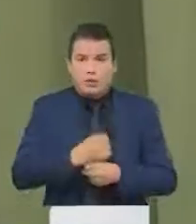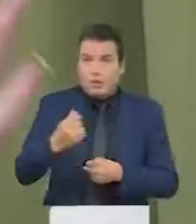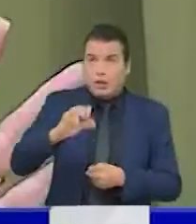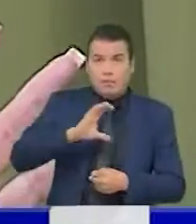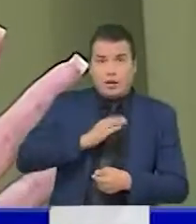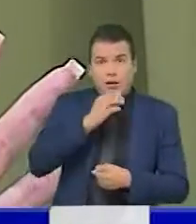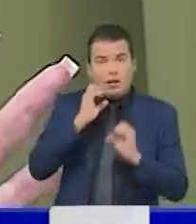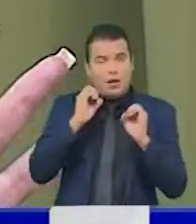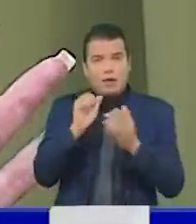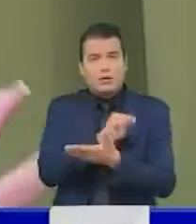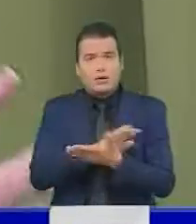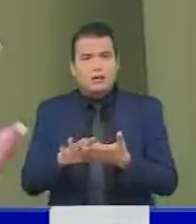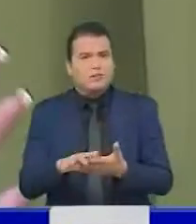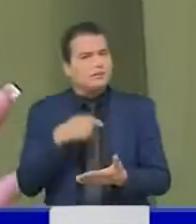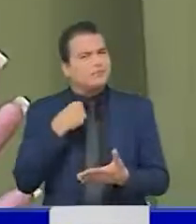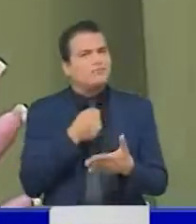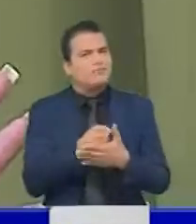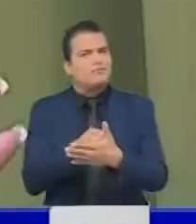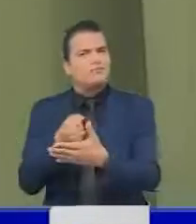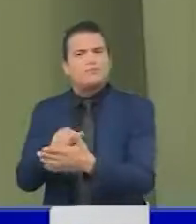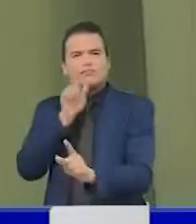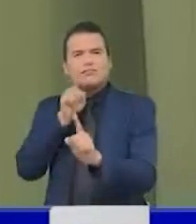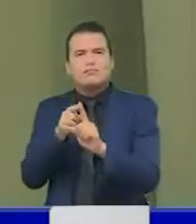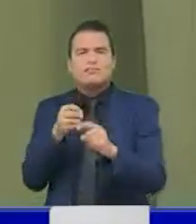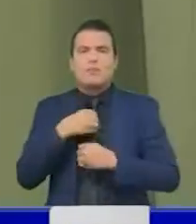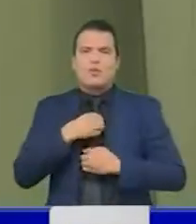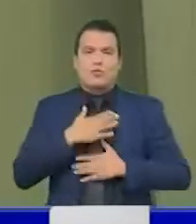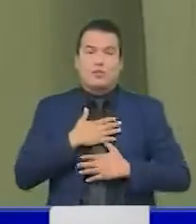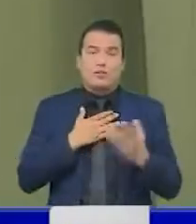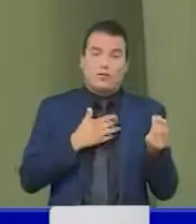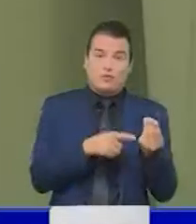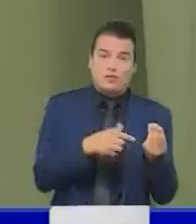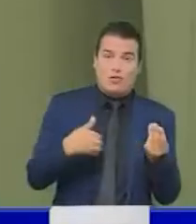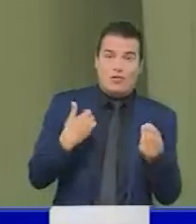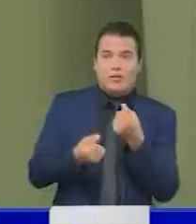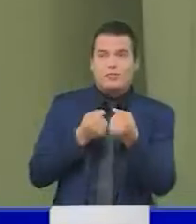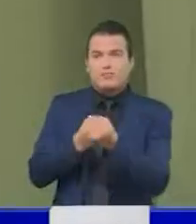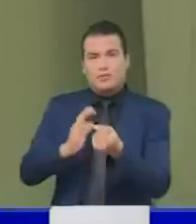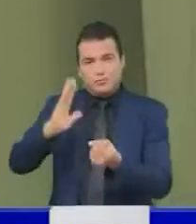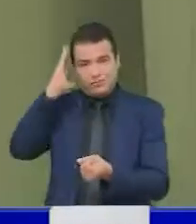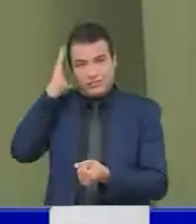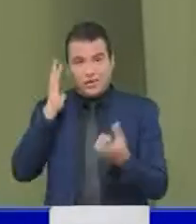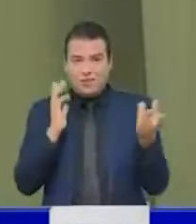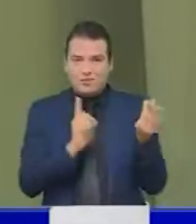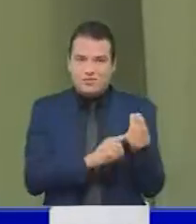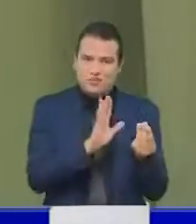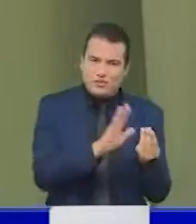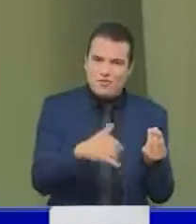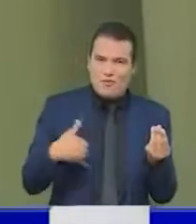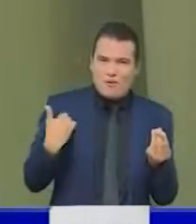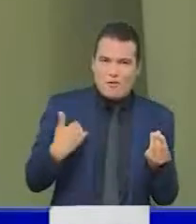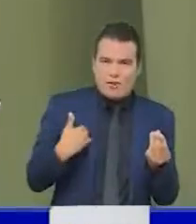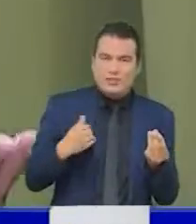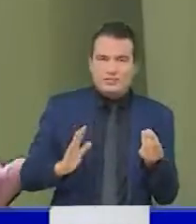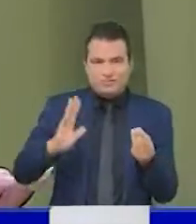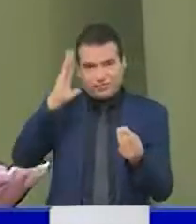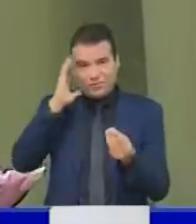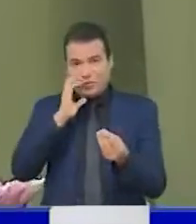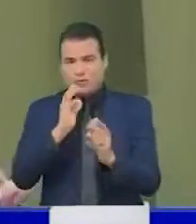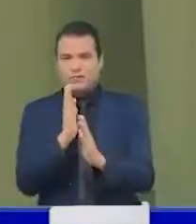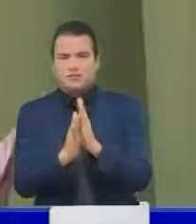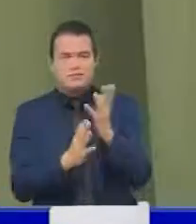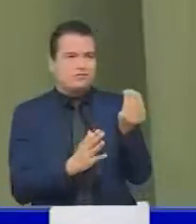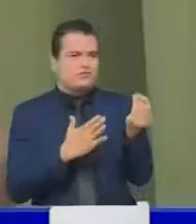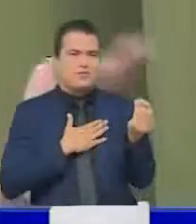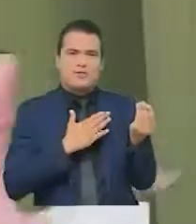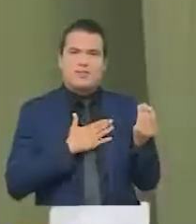oportunidades llevamos con ellos mira todos la juventud es rodolfista las muchachas el ingeniero rodolfo